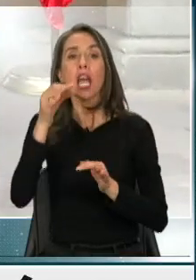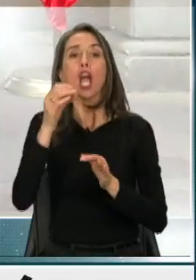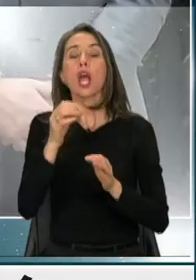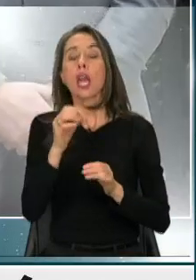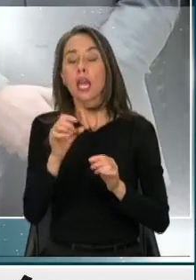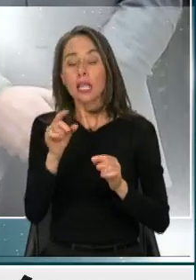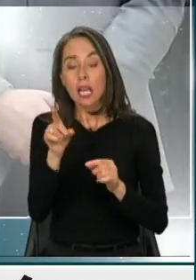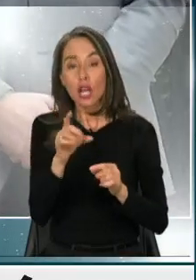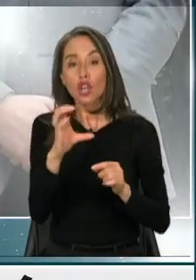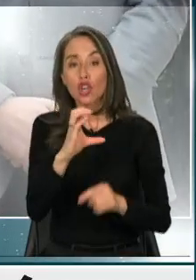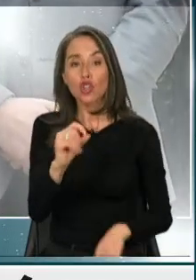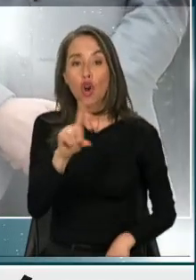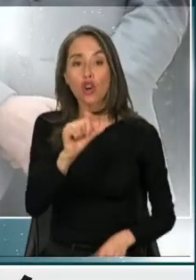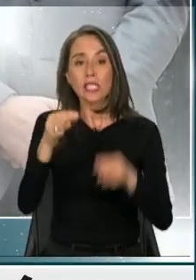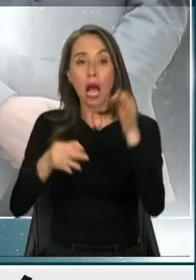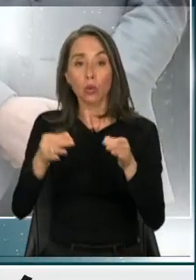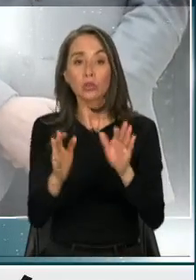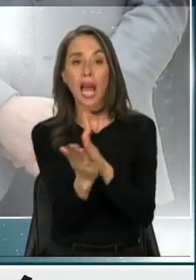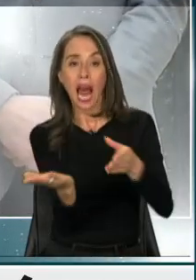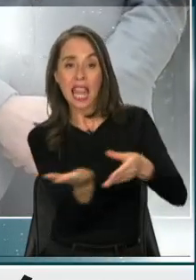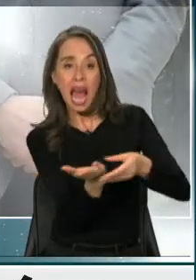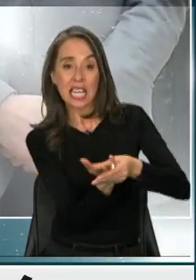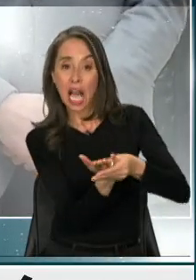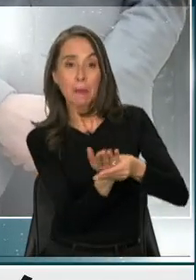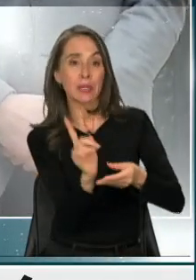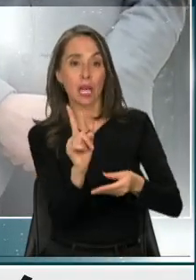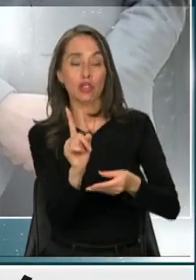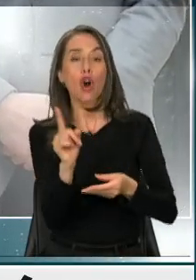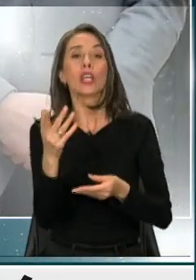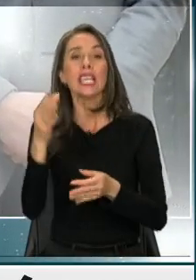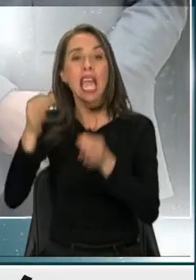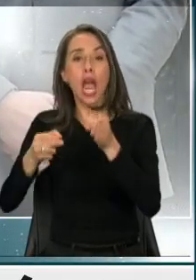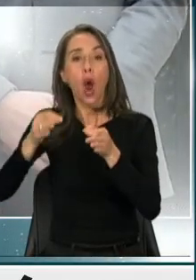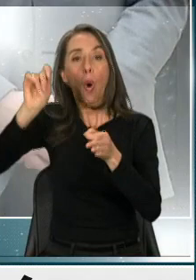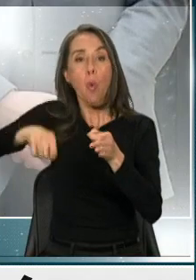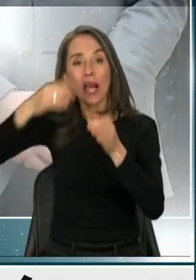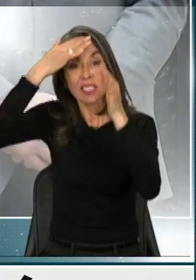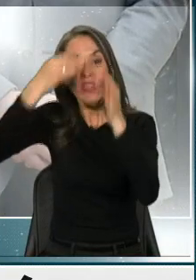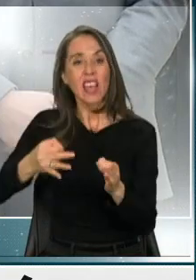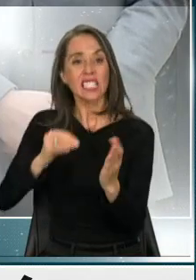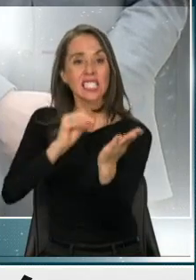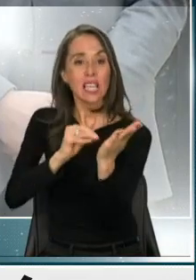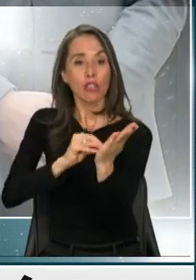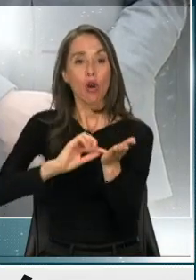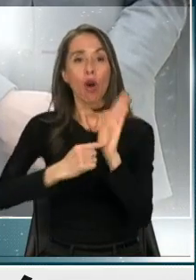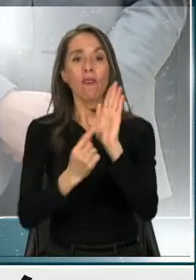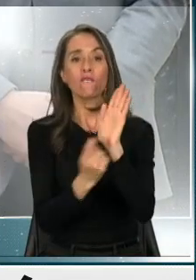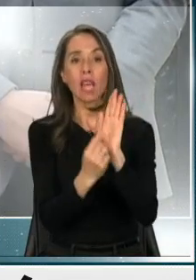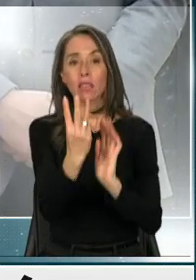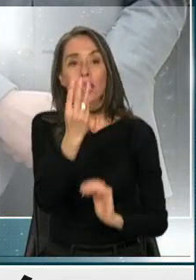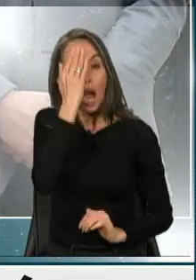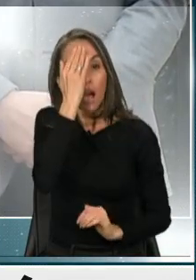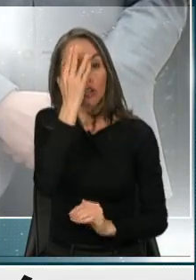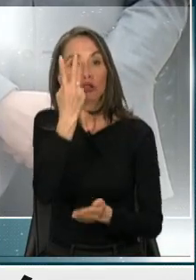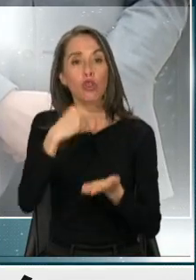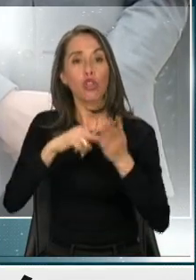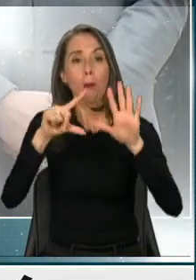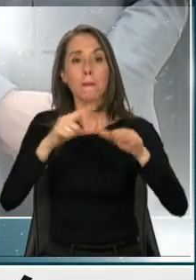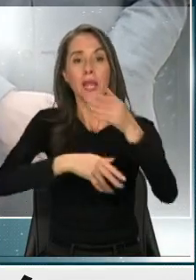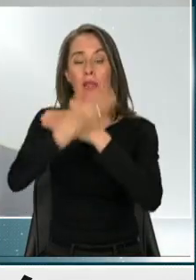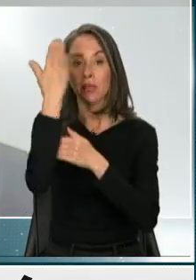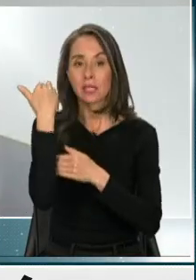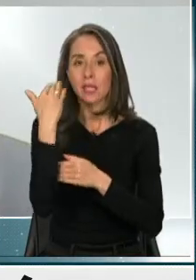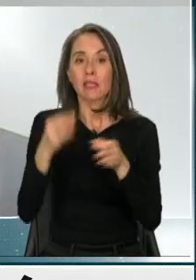sino que es el contenido de la resolución del tribunal a esa resolución del tribunal se dictó el día 3 de agosto del año 2017